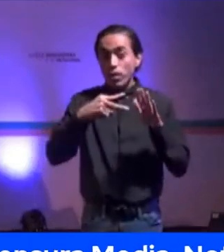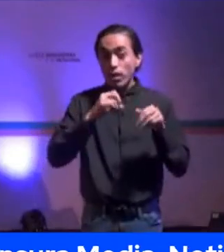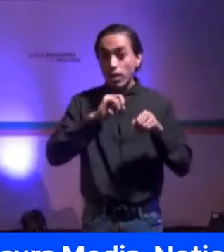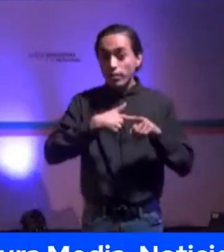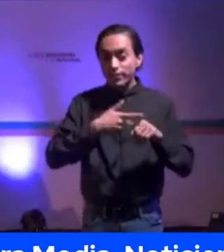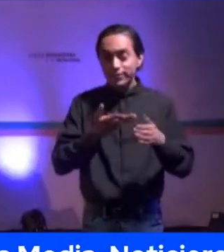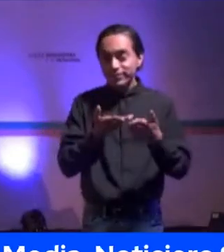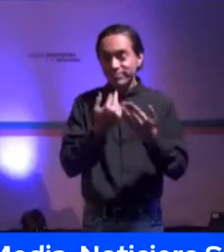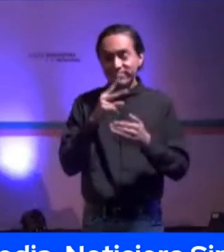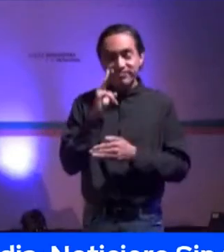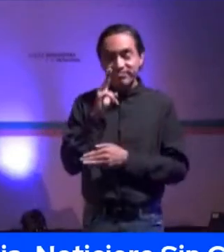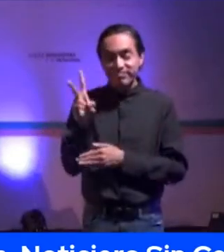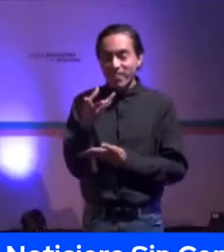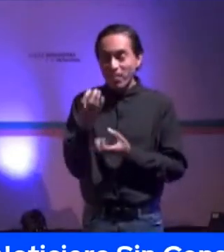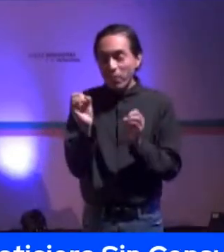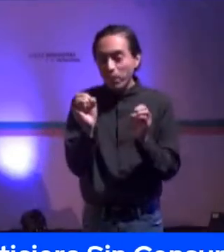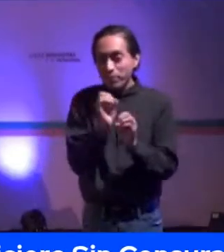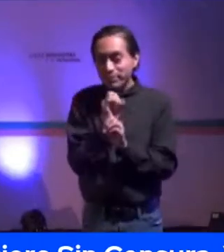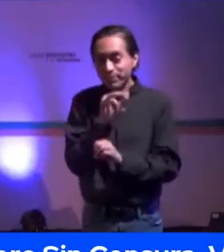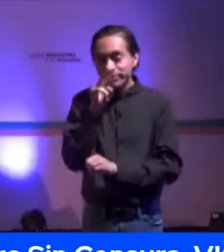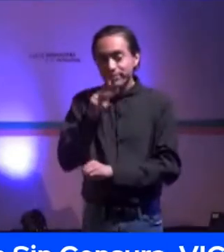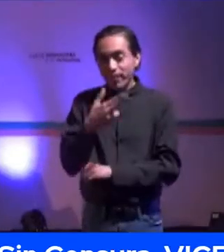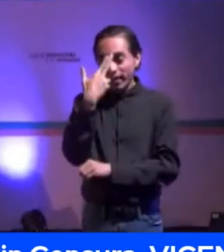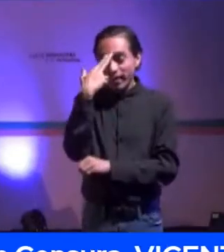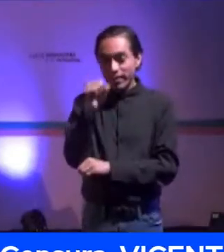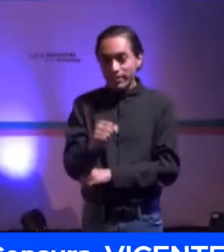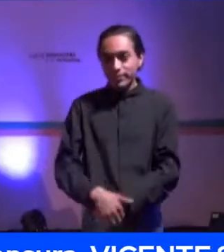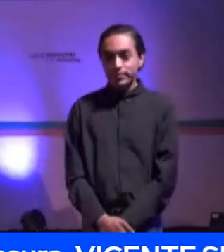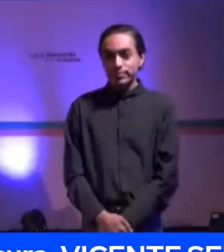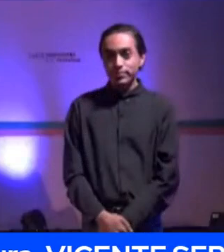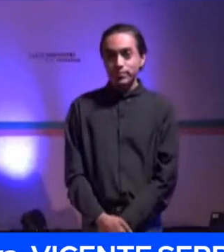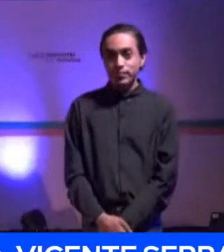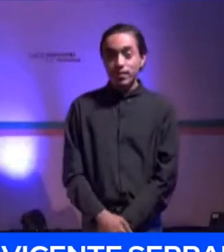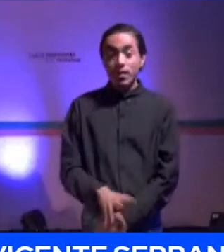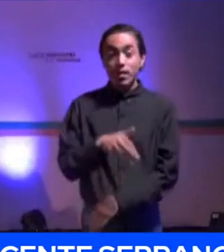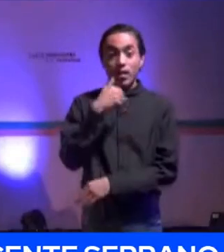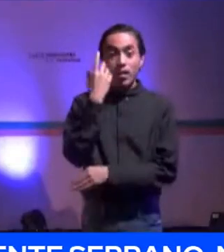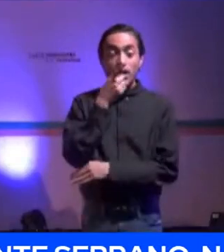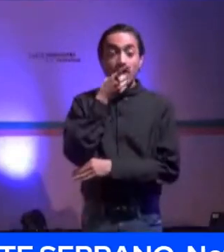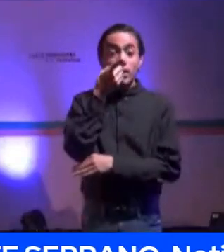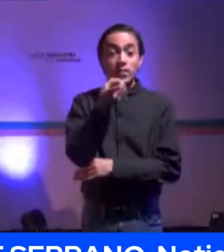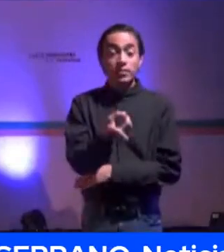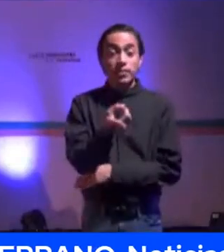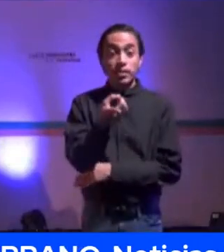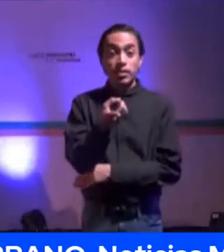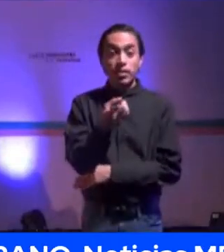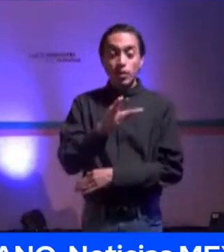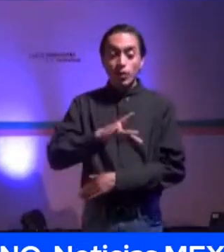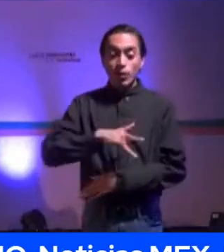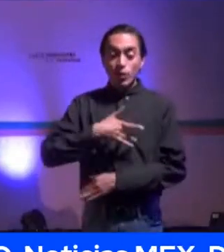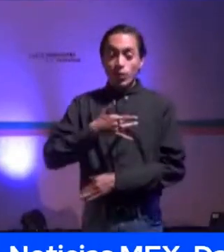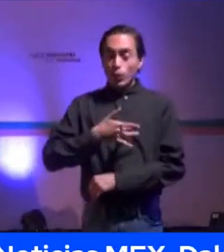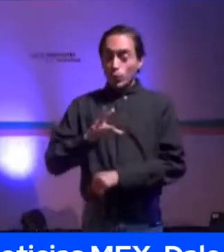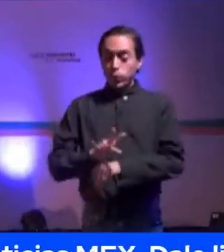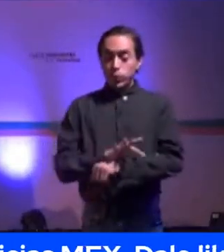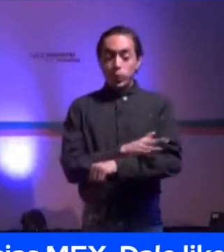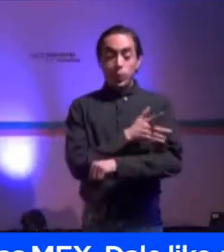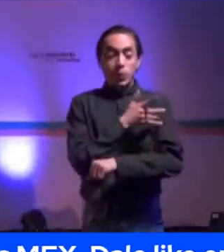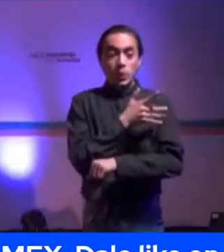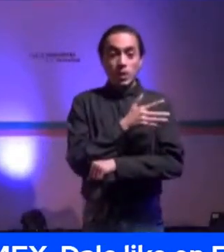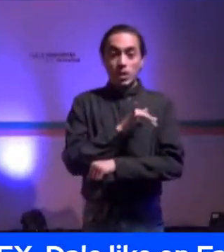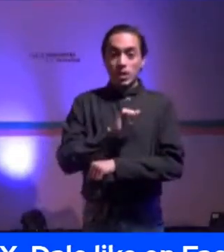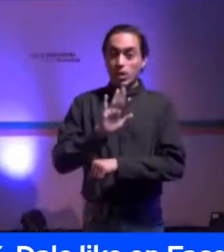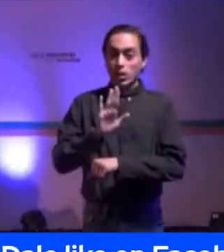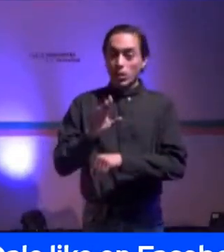Pues es cierto, no las ven, tienen toda la razón. No, ya, y quiero decirles que estoy muy emocionado. Me habían